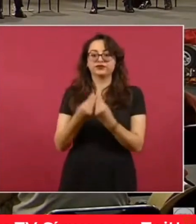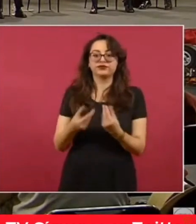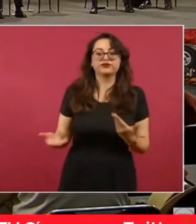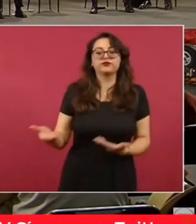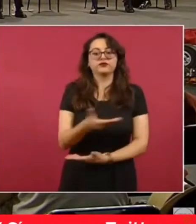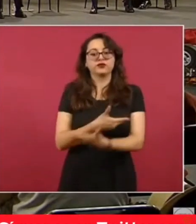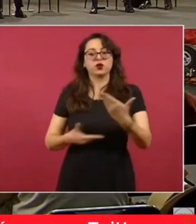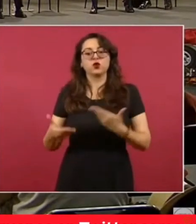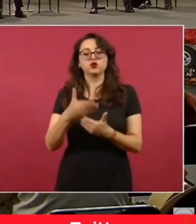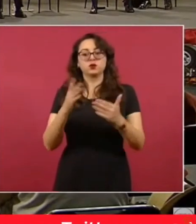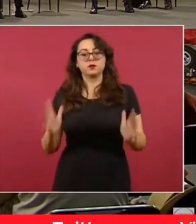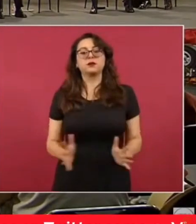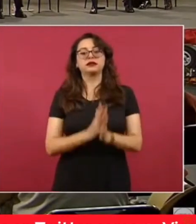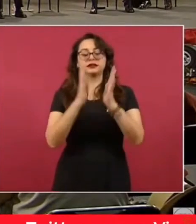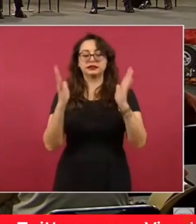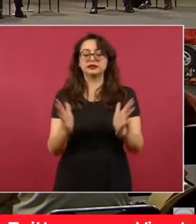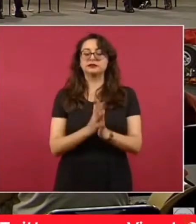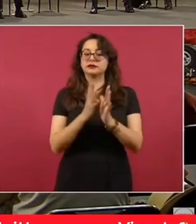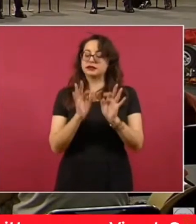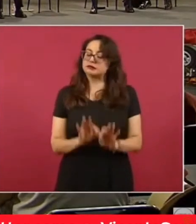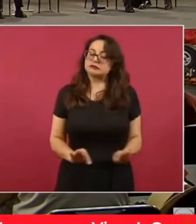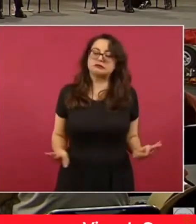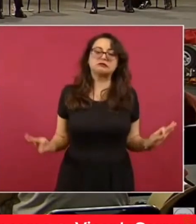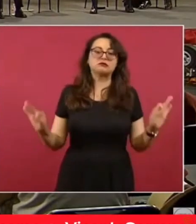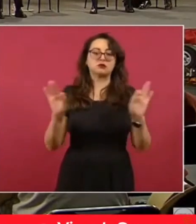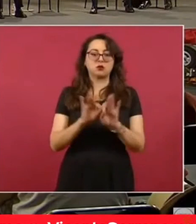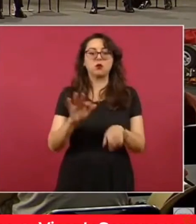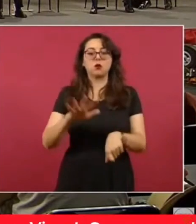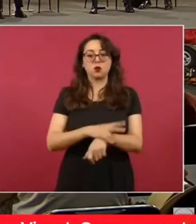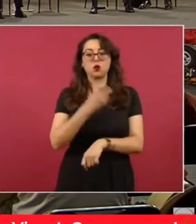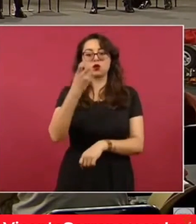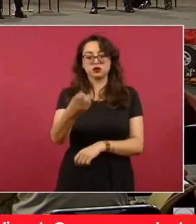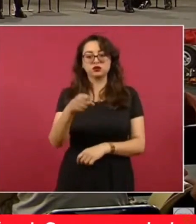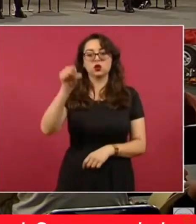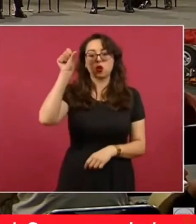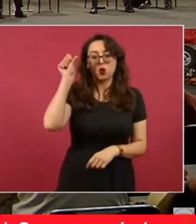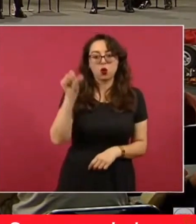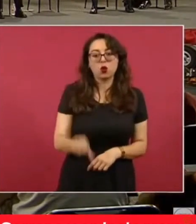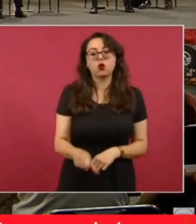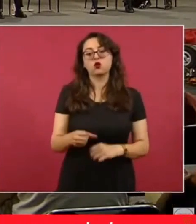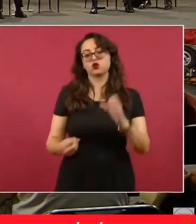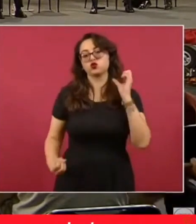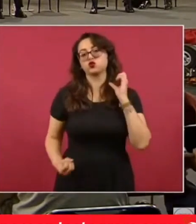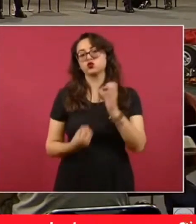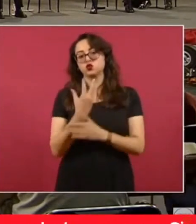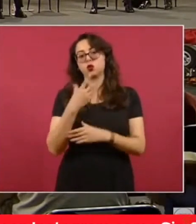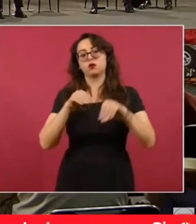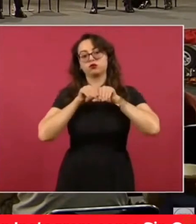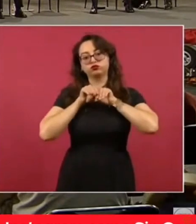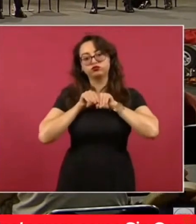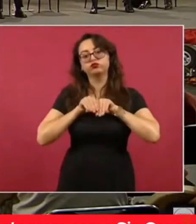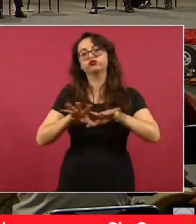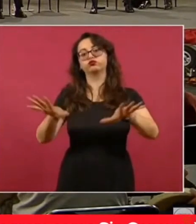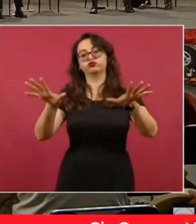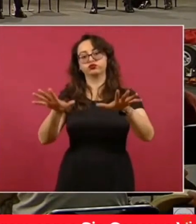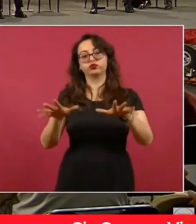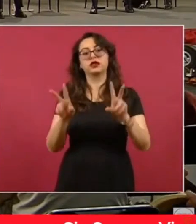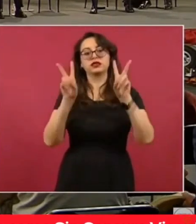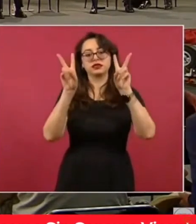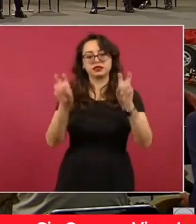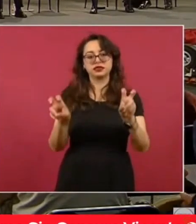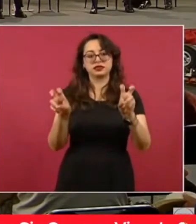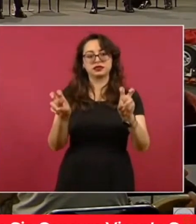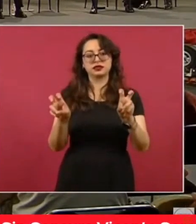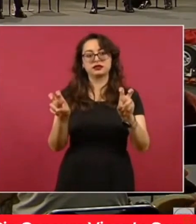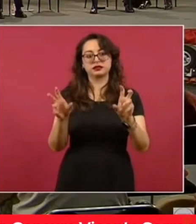tanto, el día de hoy estamos presentando un folleto que saldrá, que se llama, o